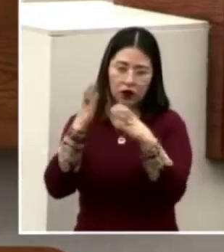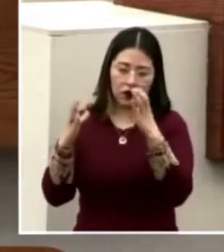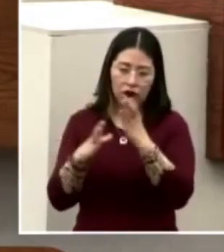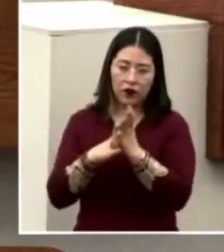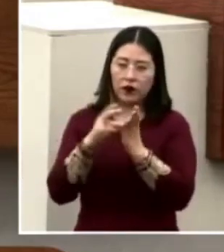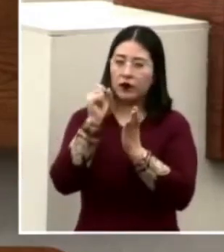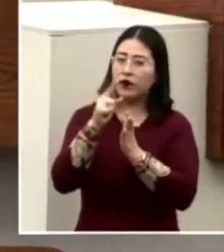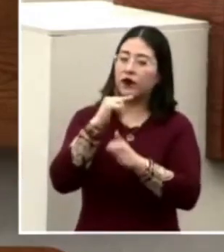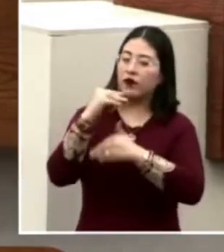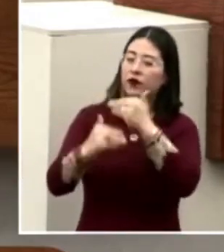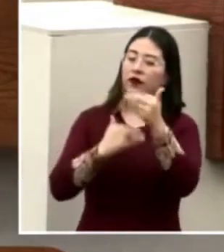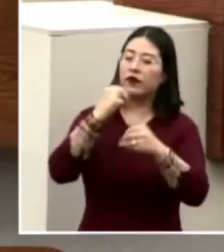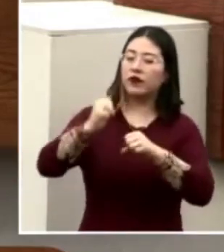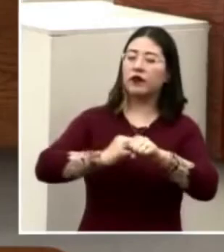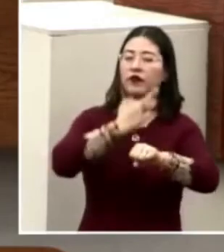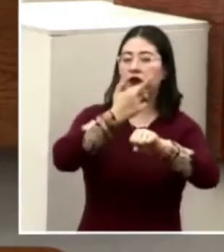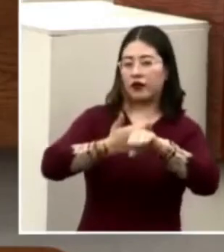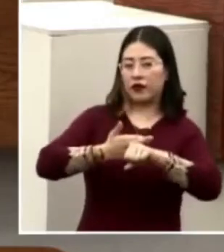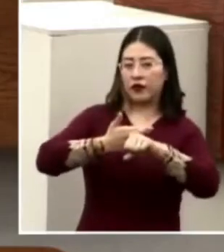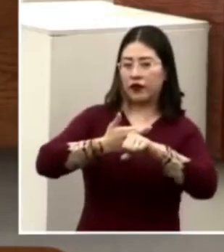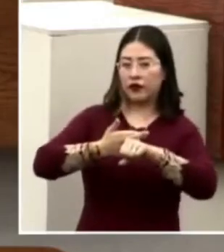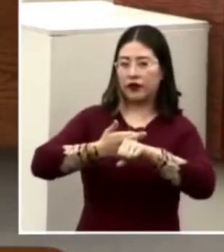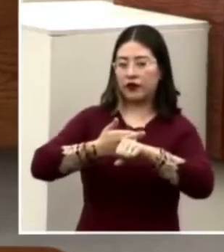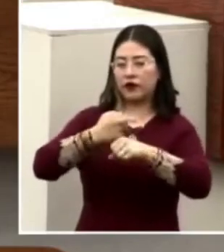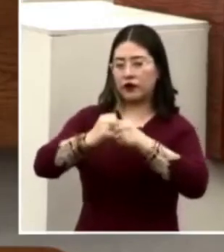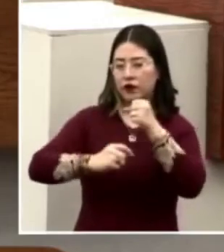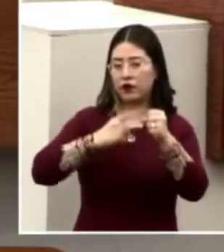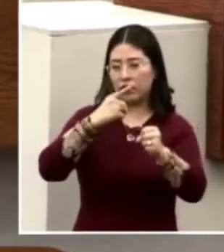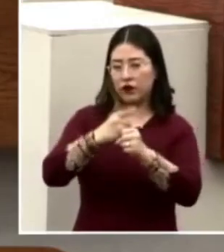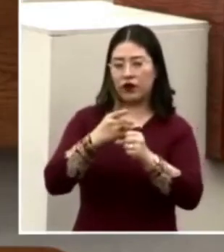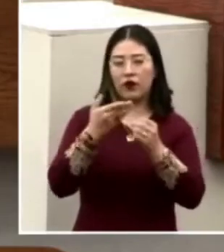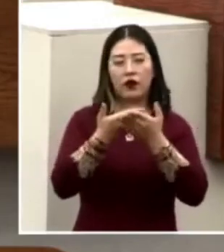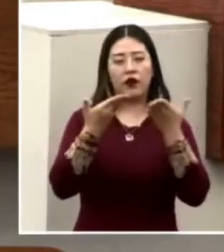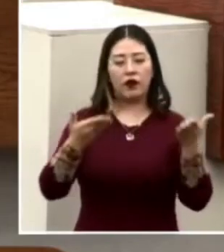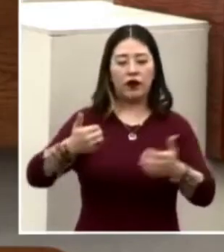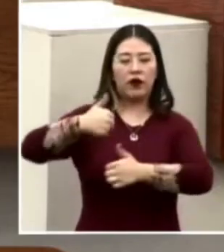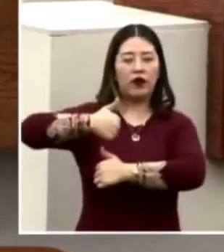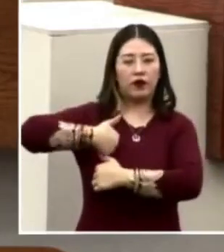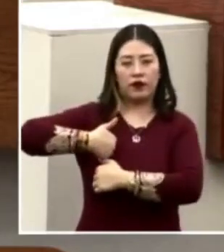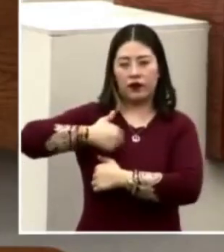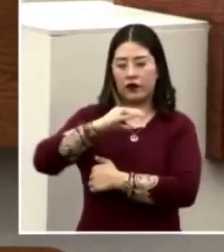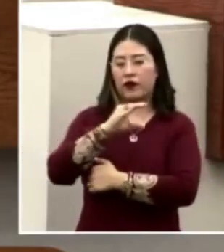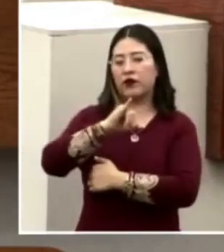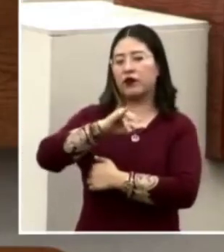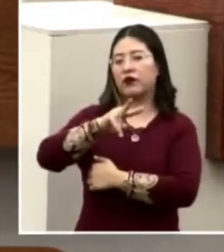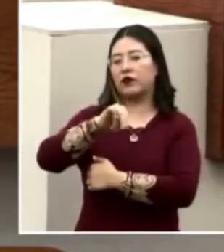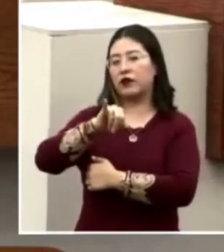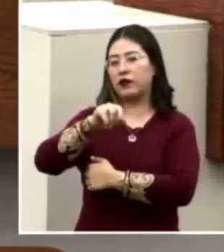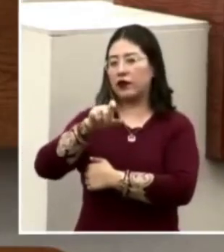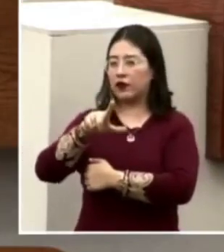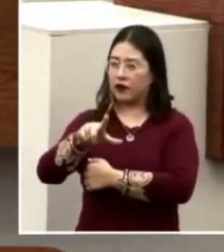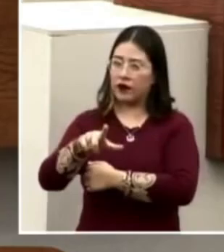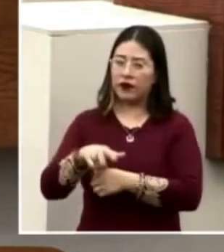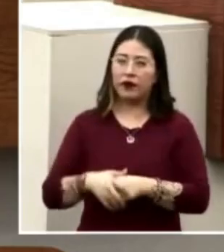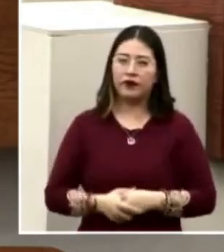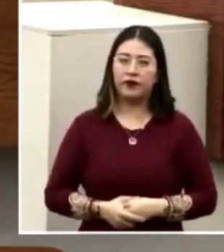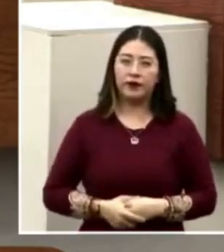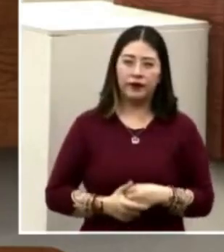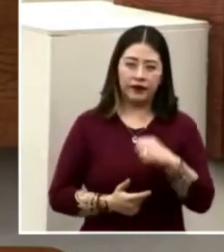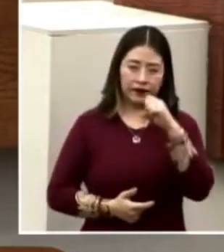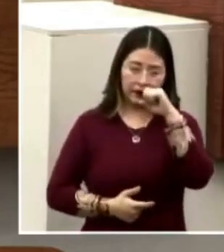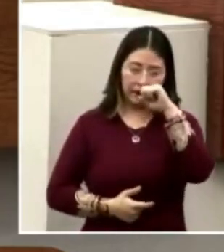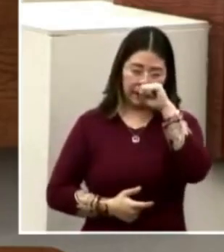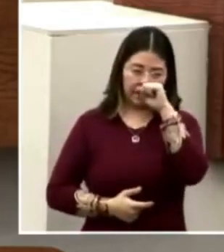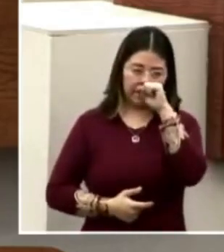que presta la Secretaría de Seguridad y ahora la Fuerza Civil, la Guardia Civil, el área